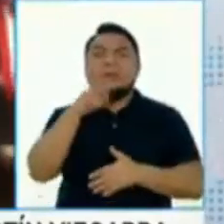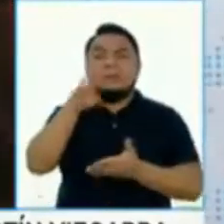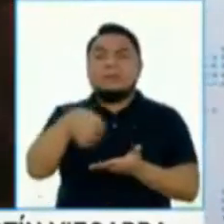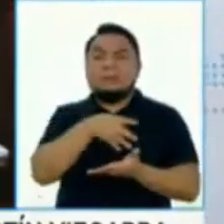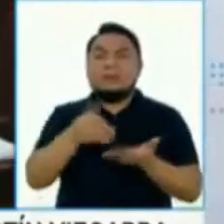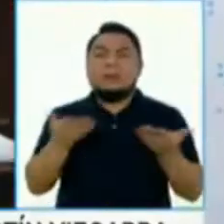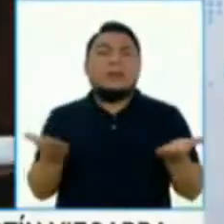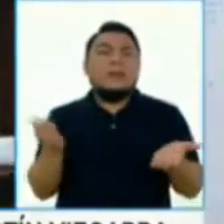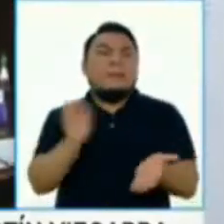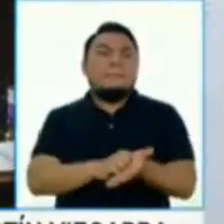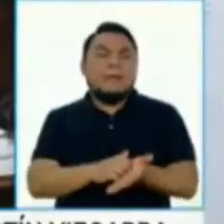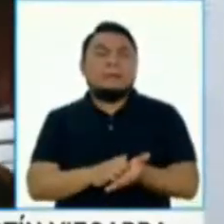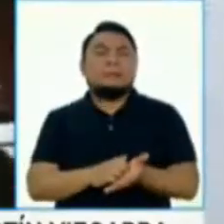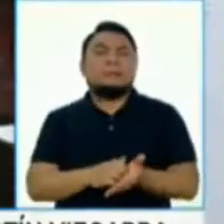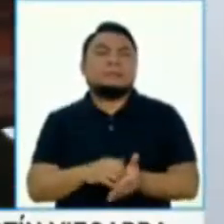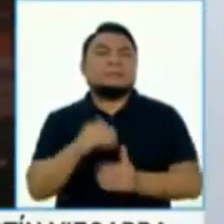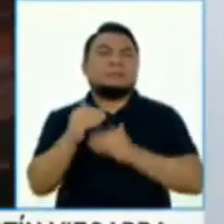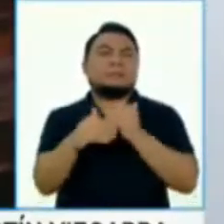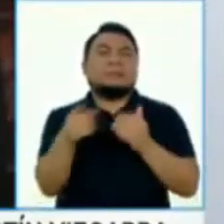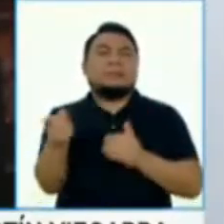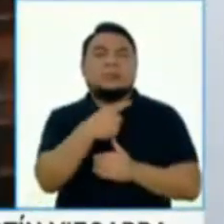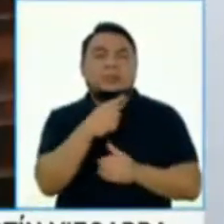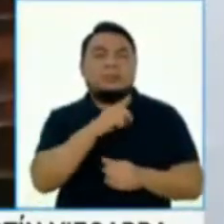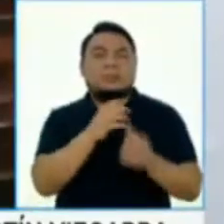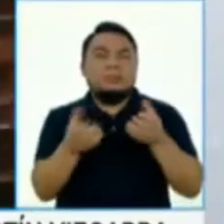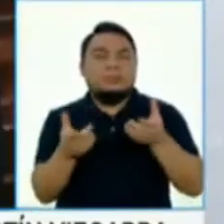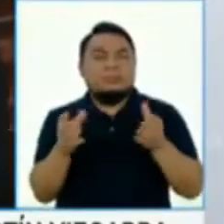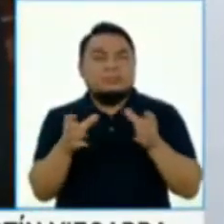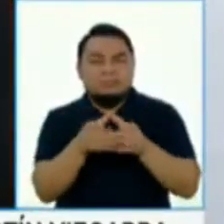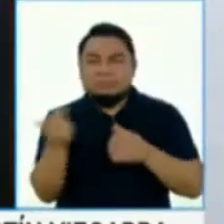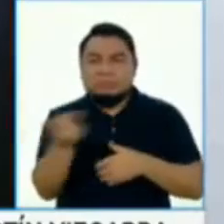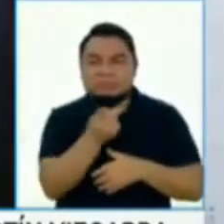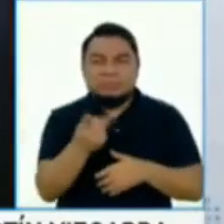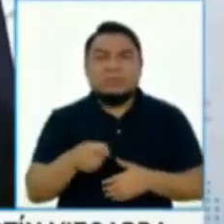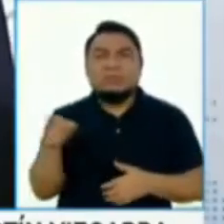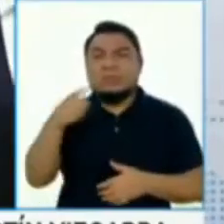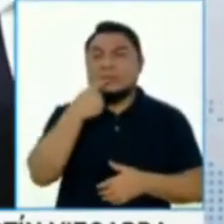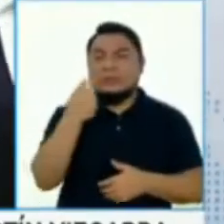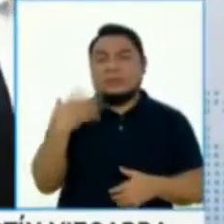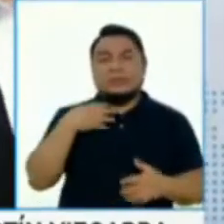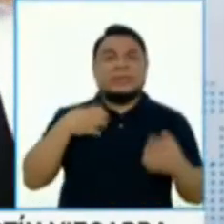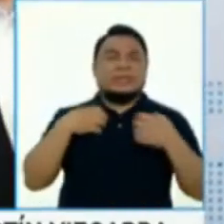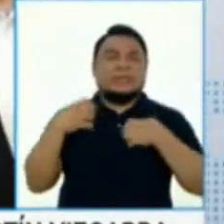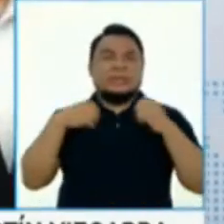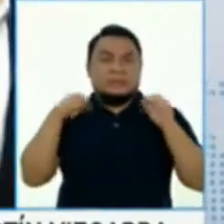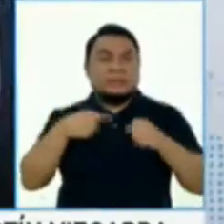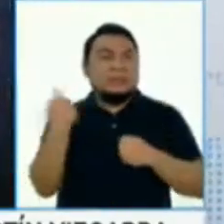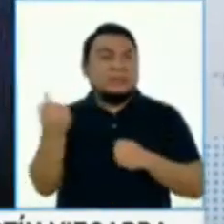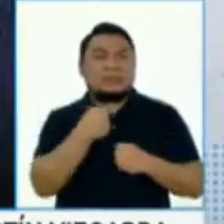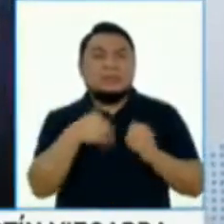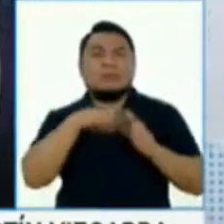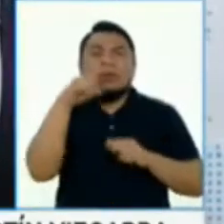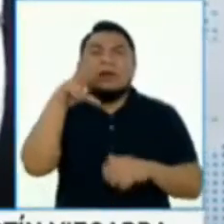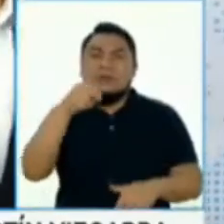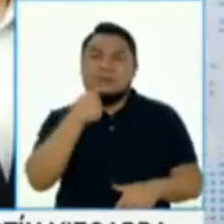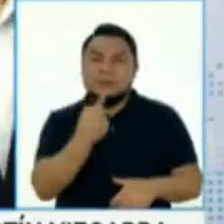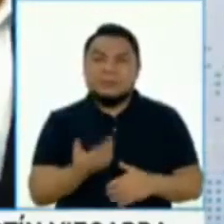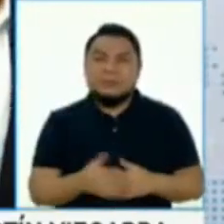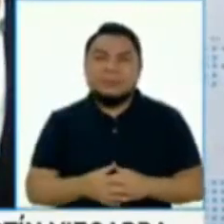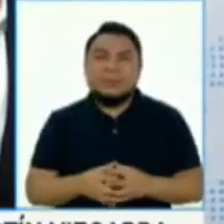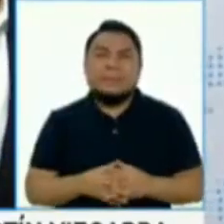digamos más constructiva entre ambos poderes del estado porque como usted dice han relegado pero igual la gran mayoría pues ha votado por no